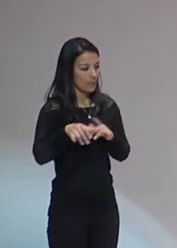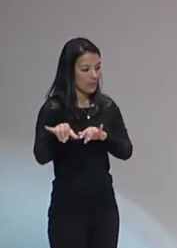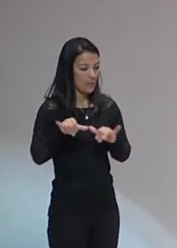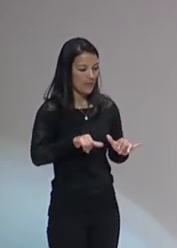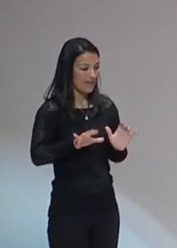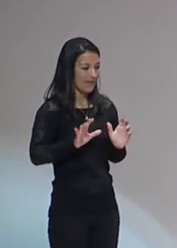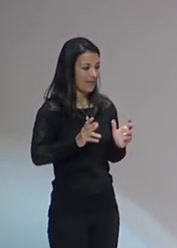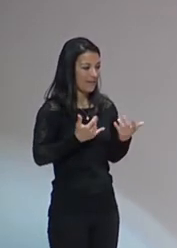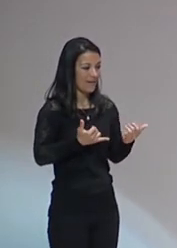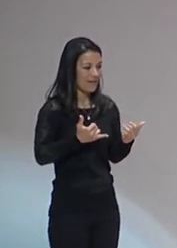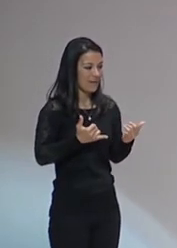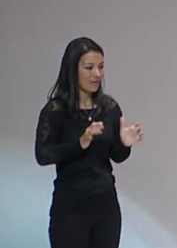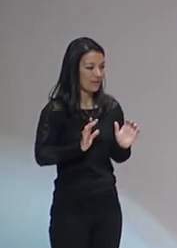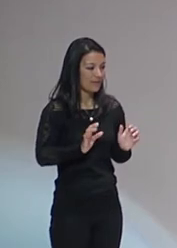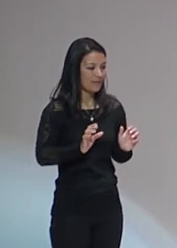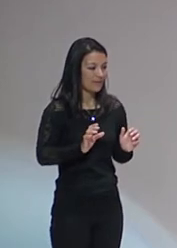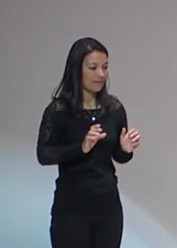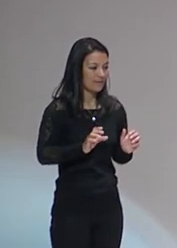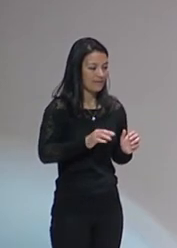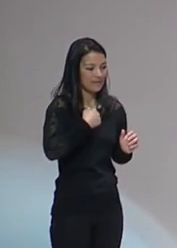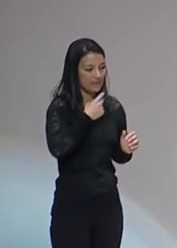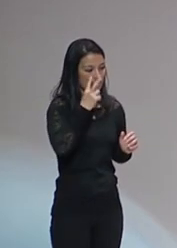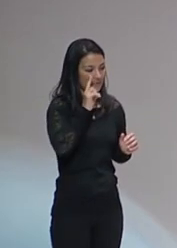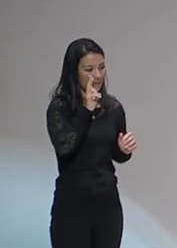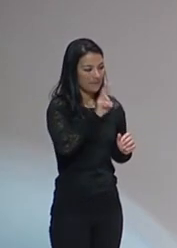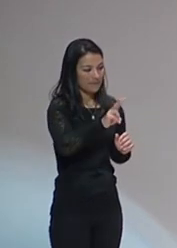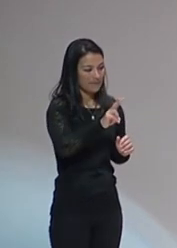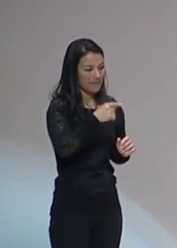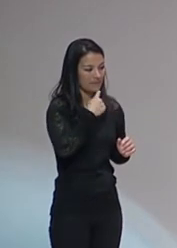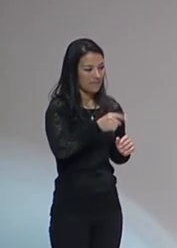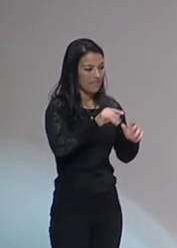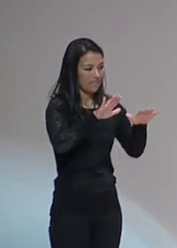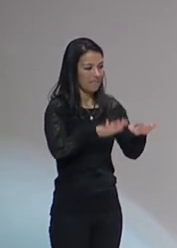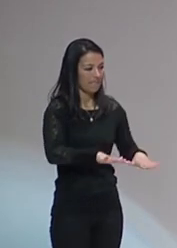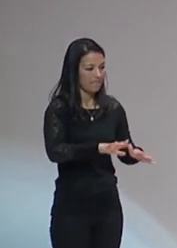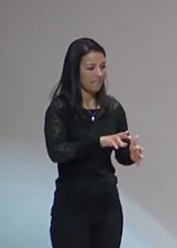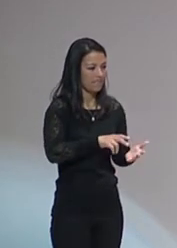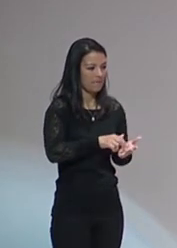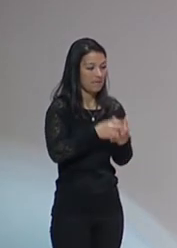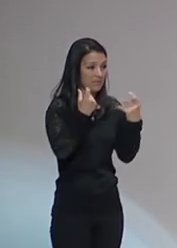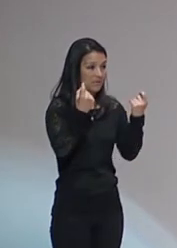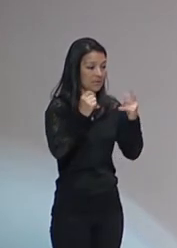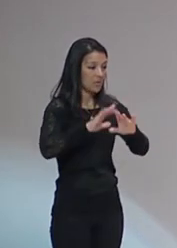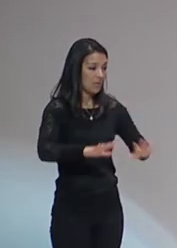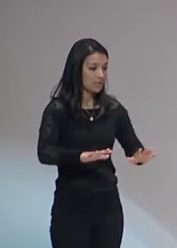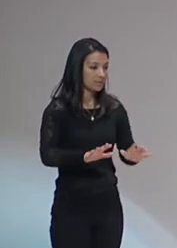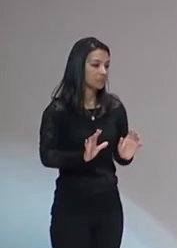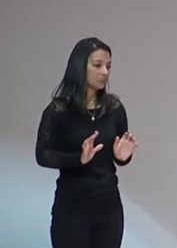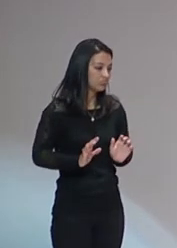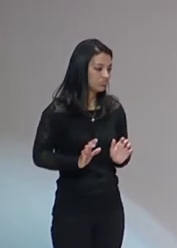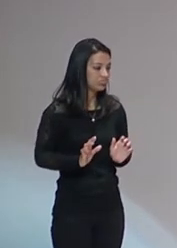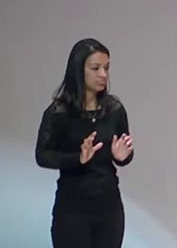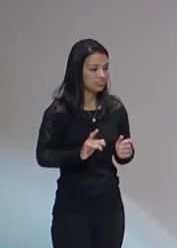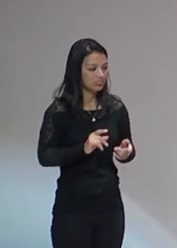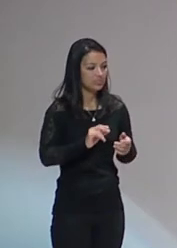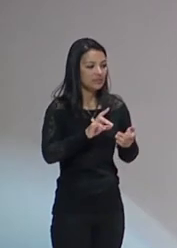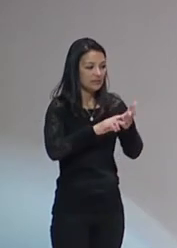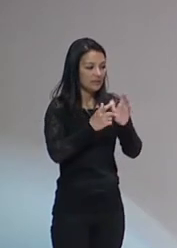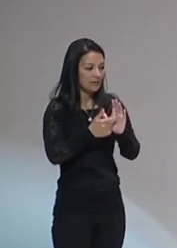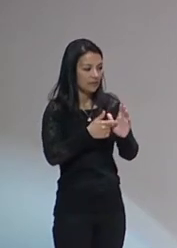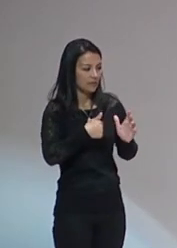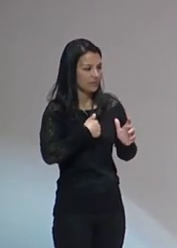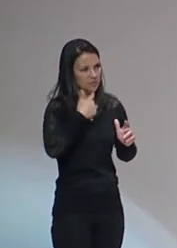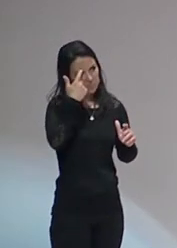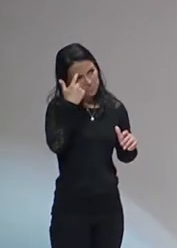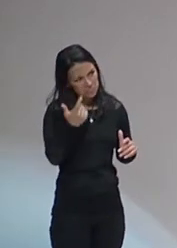OCDE y PISA, solamente en rendimiento, estamos